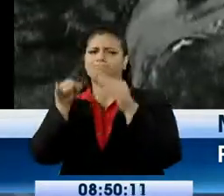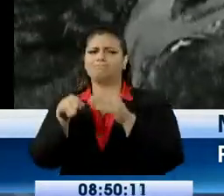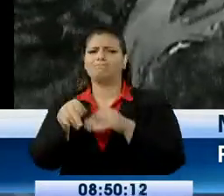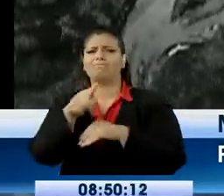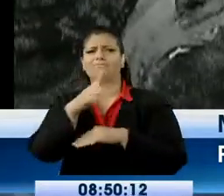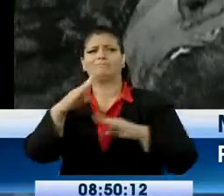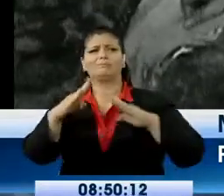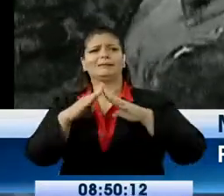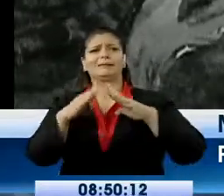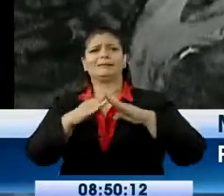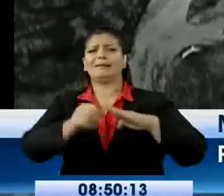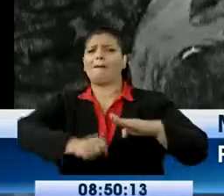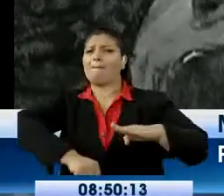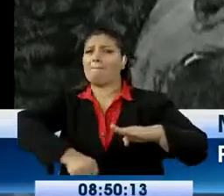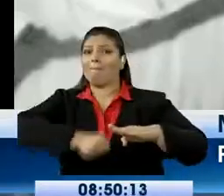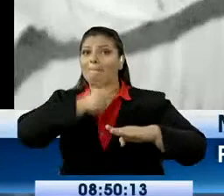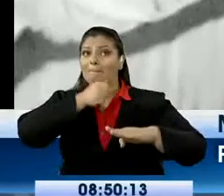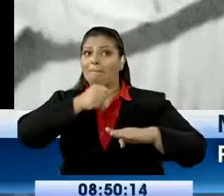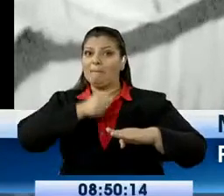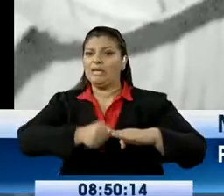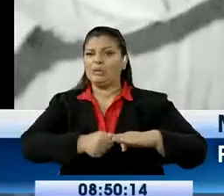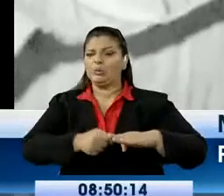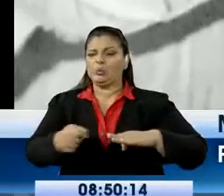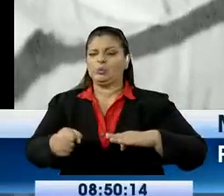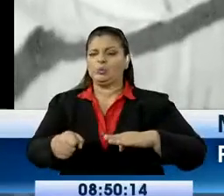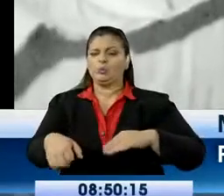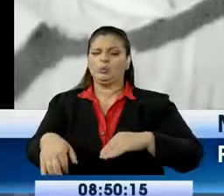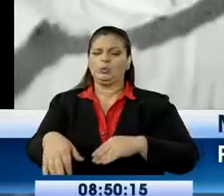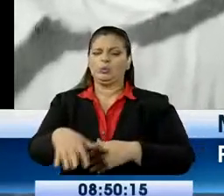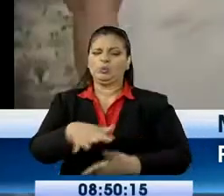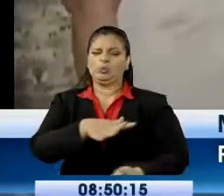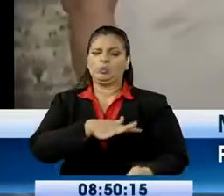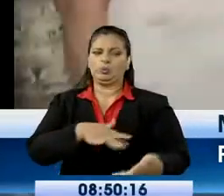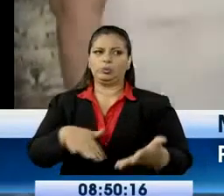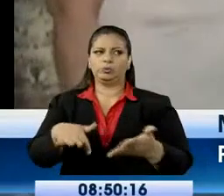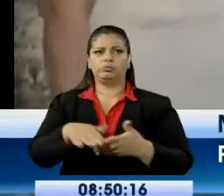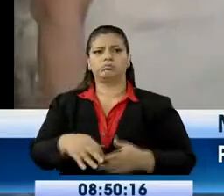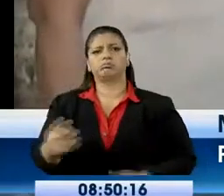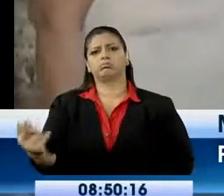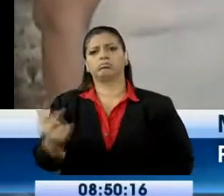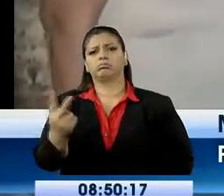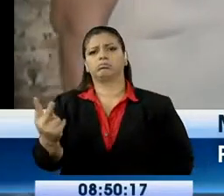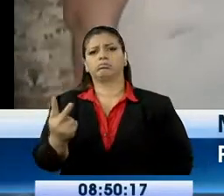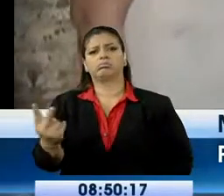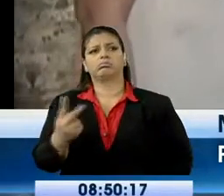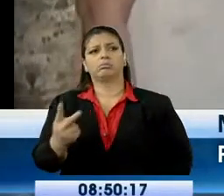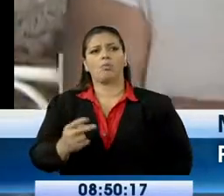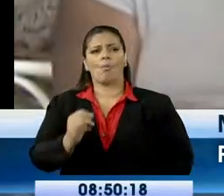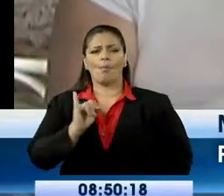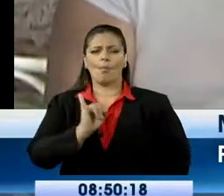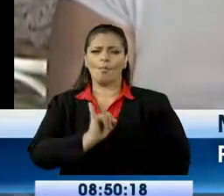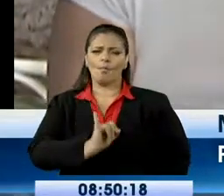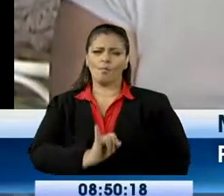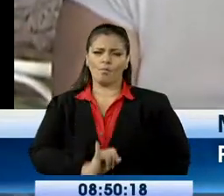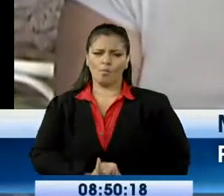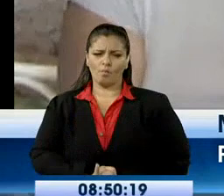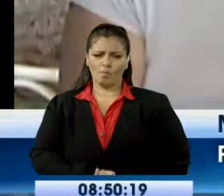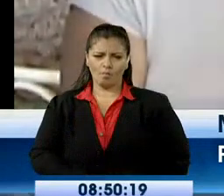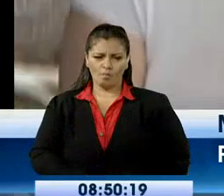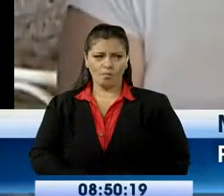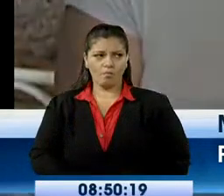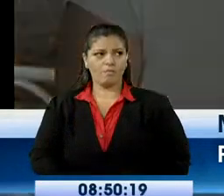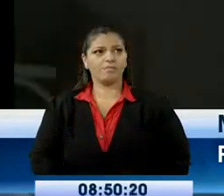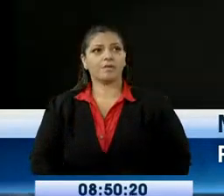condiciones precarias. Las dos sufren de desnutrición. Un grupo de vecinas conmovidas por esta dramática situación